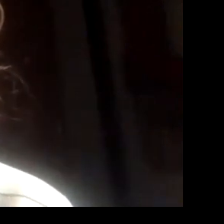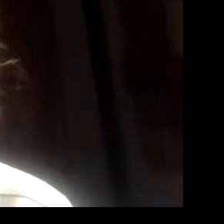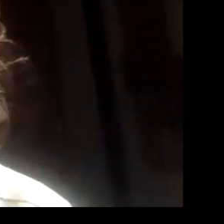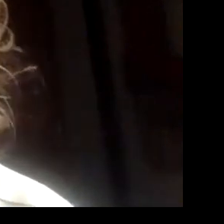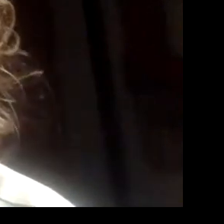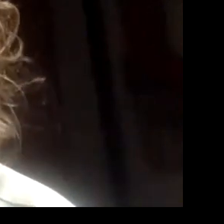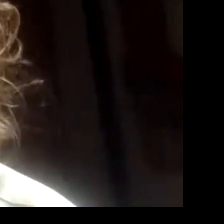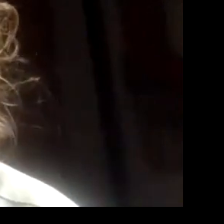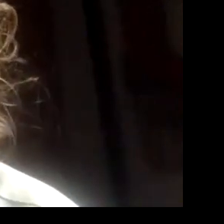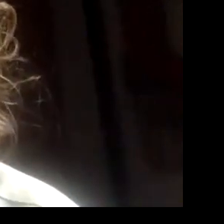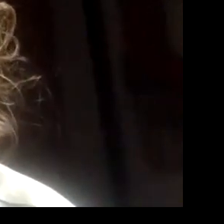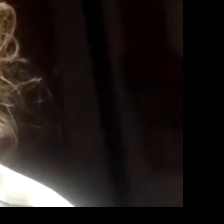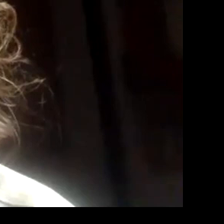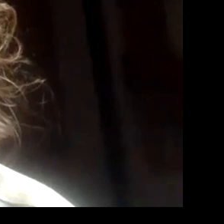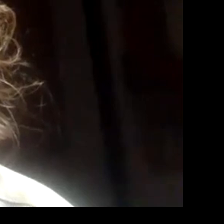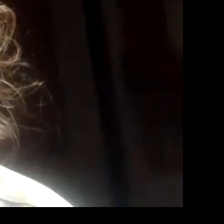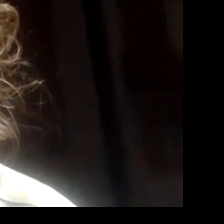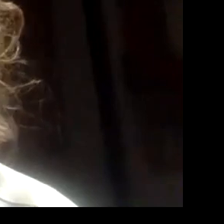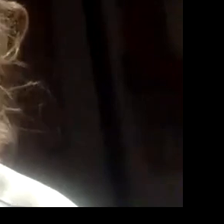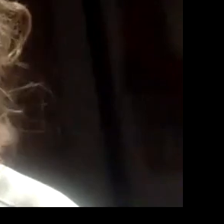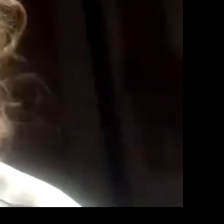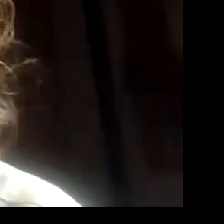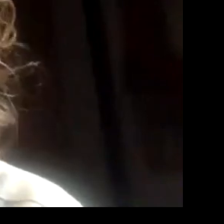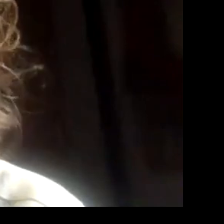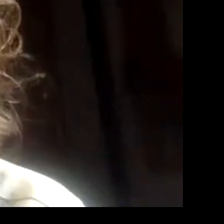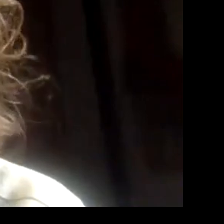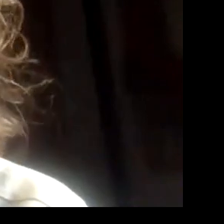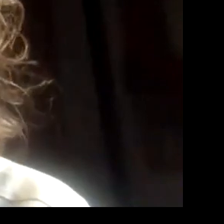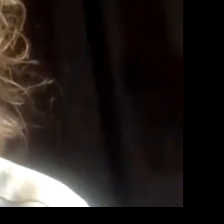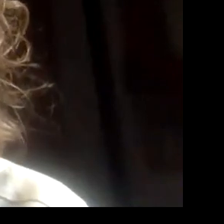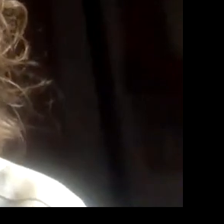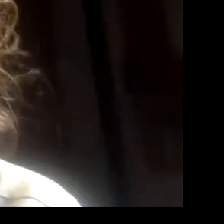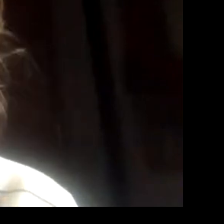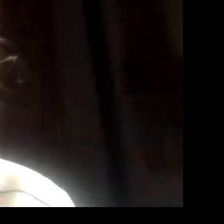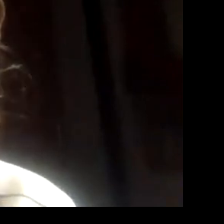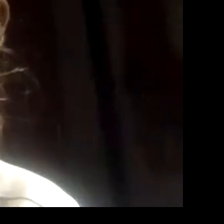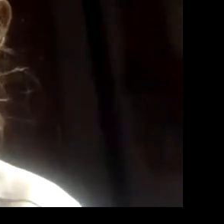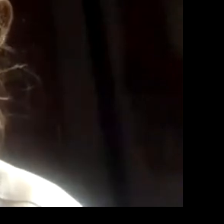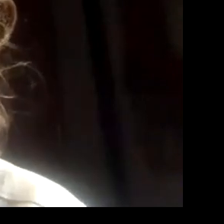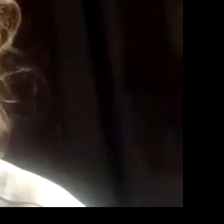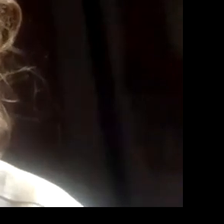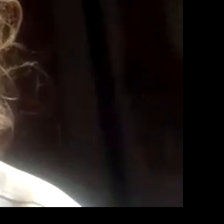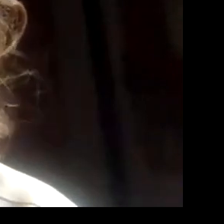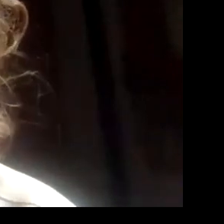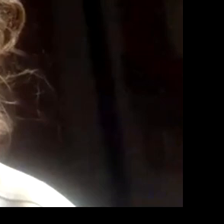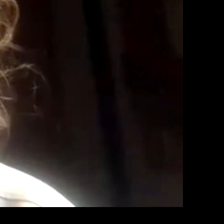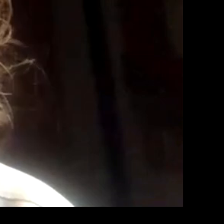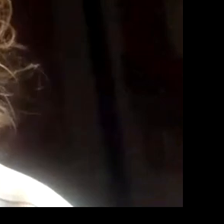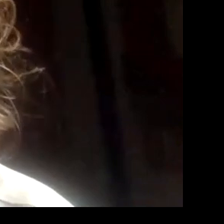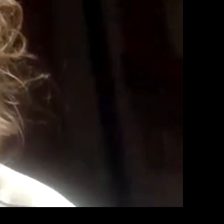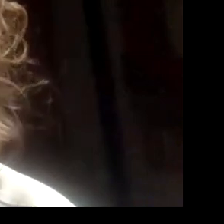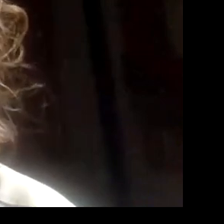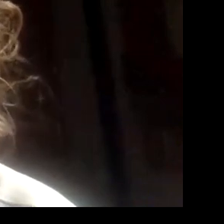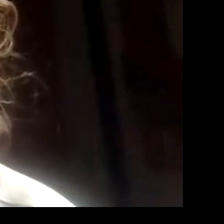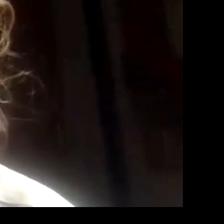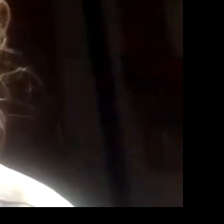es sobre esto que nos contará en esta primera charla magistral e inaugural en nuestra